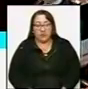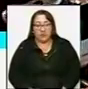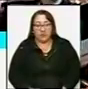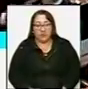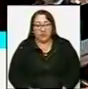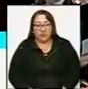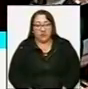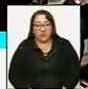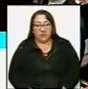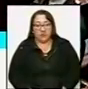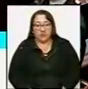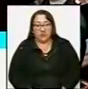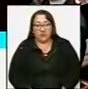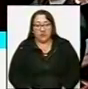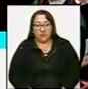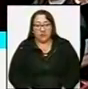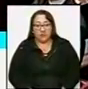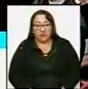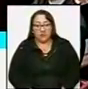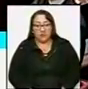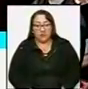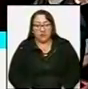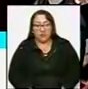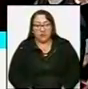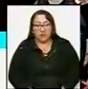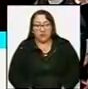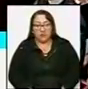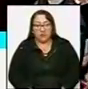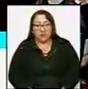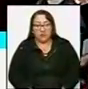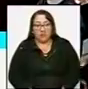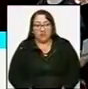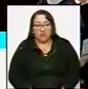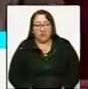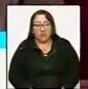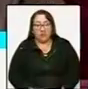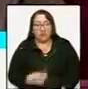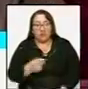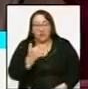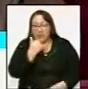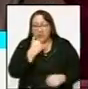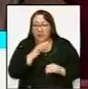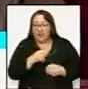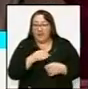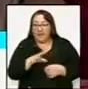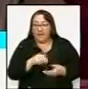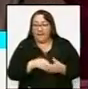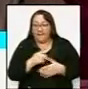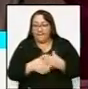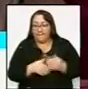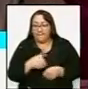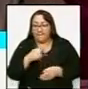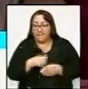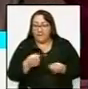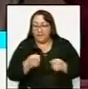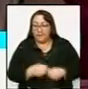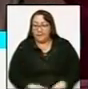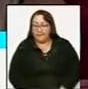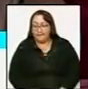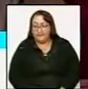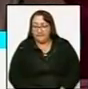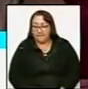¿Se ofrece la palabra? Ahí tenemos un error de redacción, porque si ya estamos en un procedimiento de suspensión,